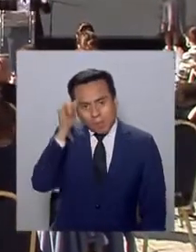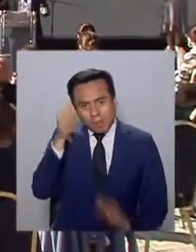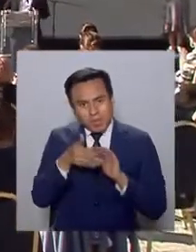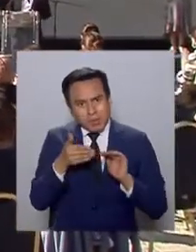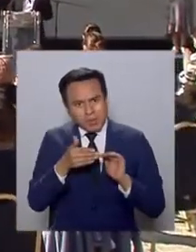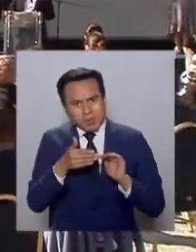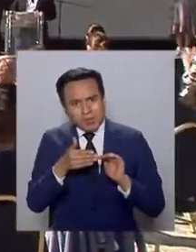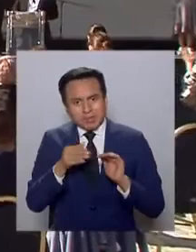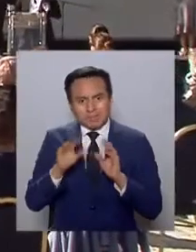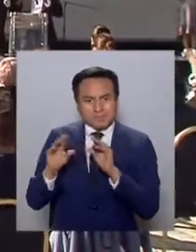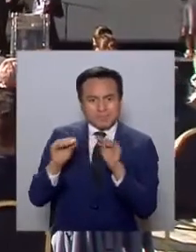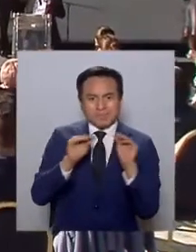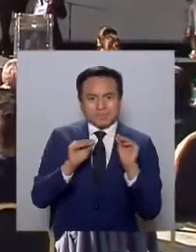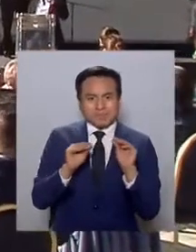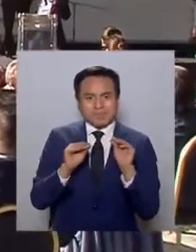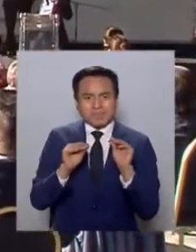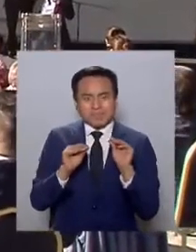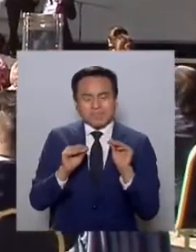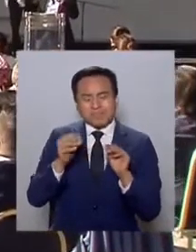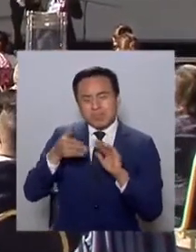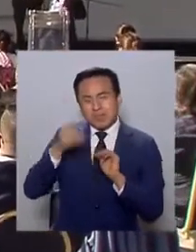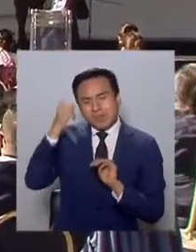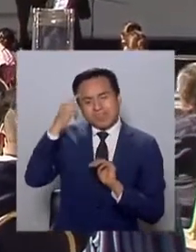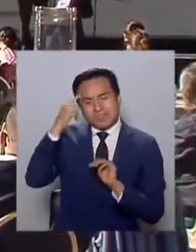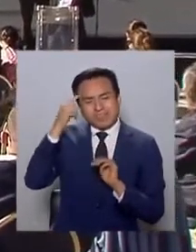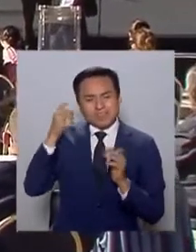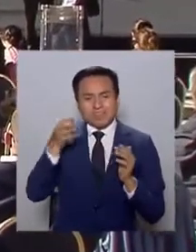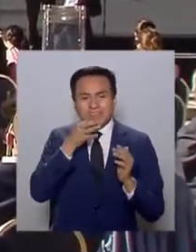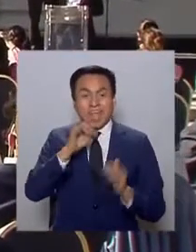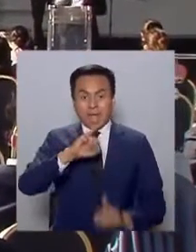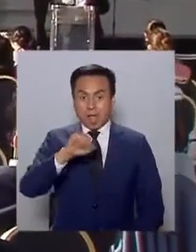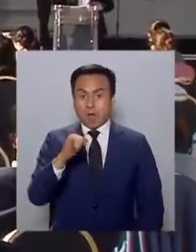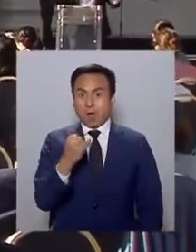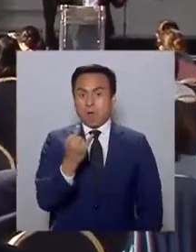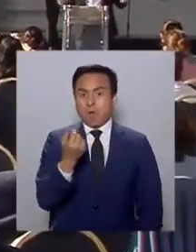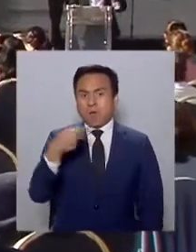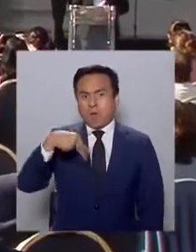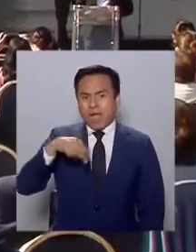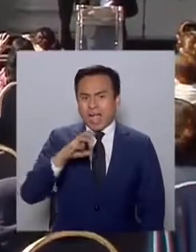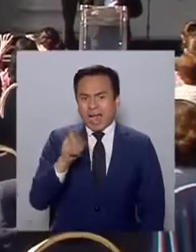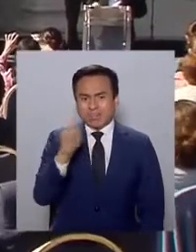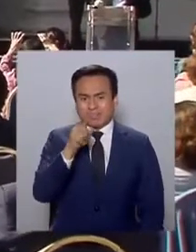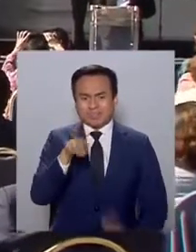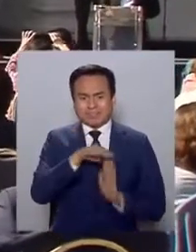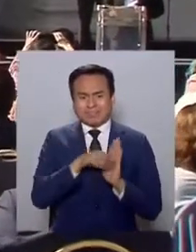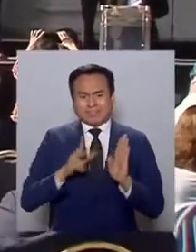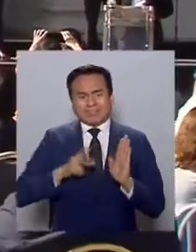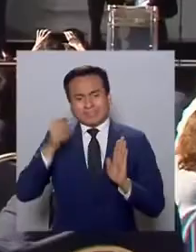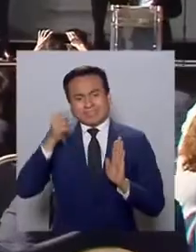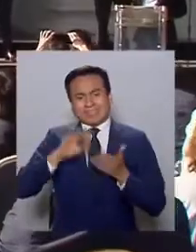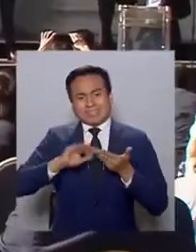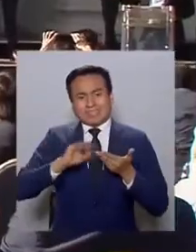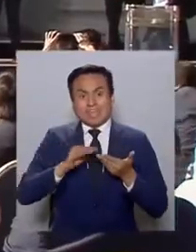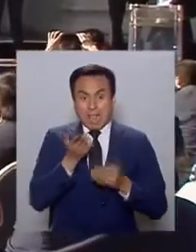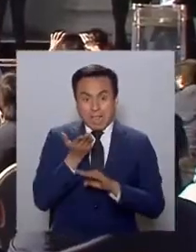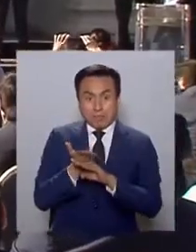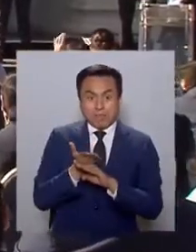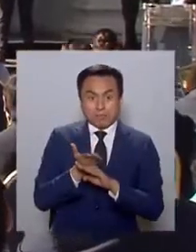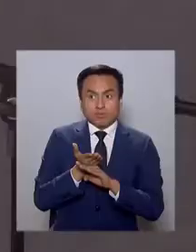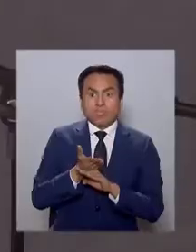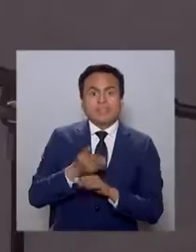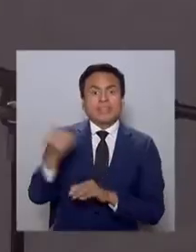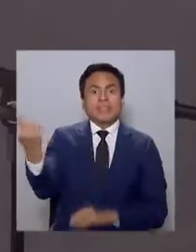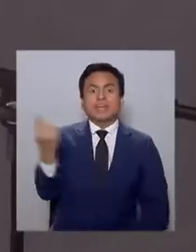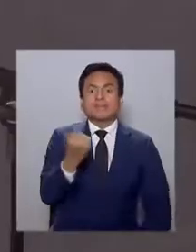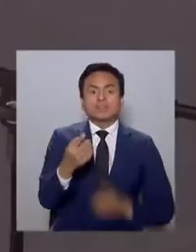Pero Juan Carlos Muñoz, por favor. Perdón, estaba pensando luego a Juan Carlos. Perdón estas salidas de protocolo, pero a Juan Carlos le pedimos y lo